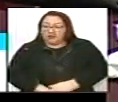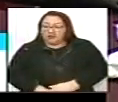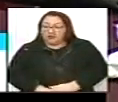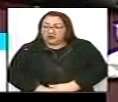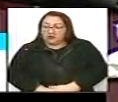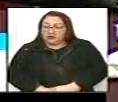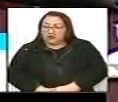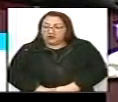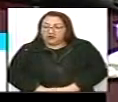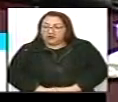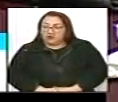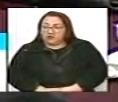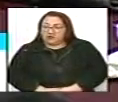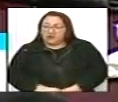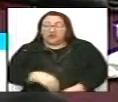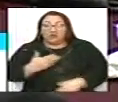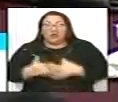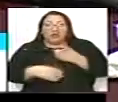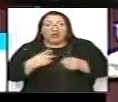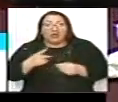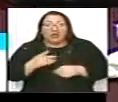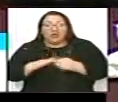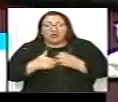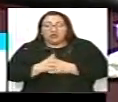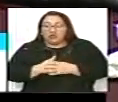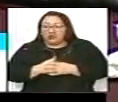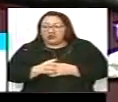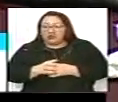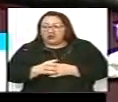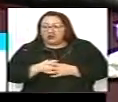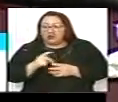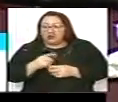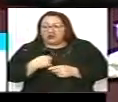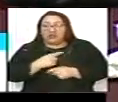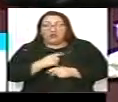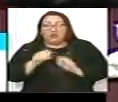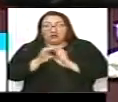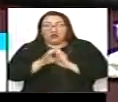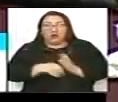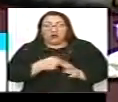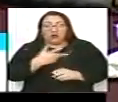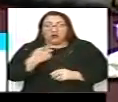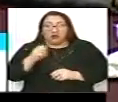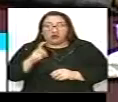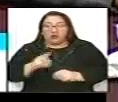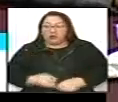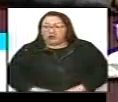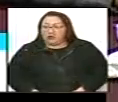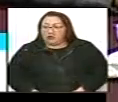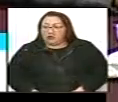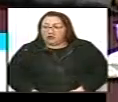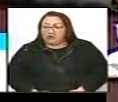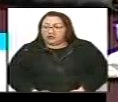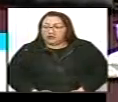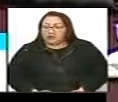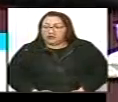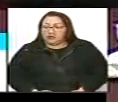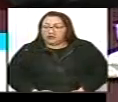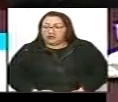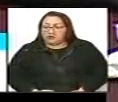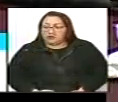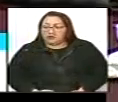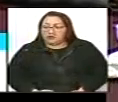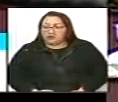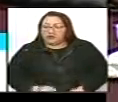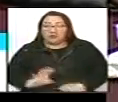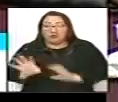podríamos revisar la declaratoria de improcedencia de la denuncia constitucional 301 y acumularla a la